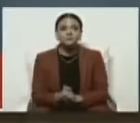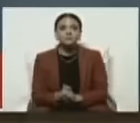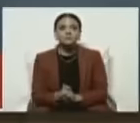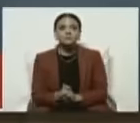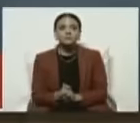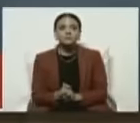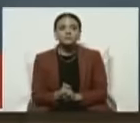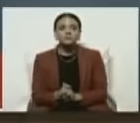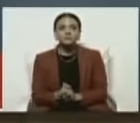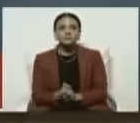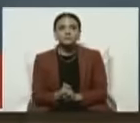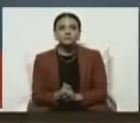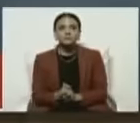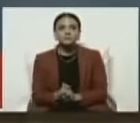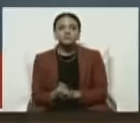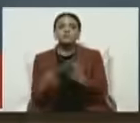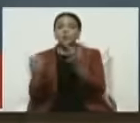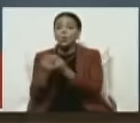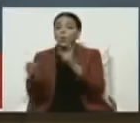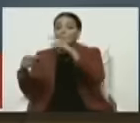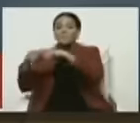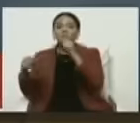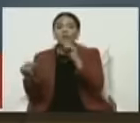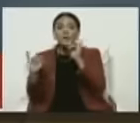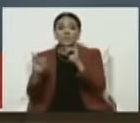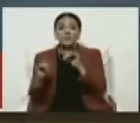vinculados a Álvaro Uribe e Iván Duque.